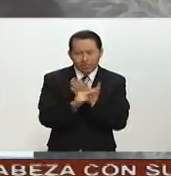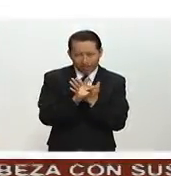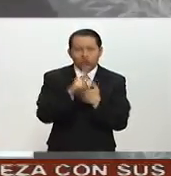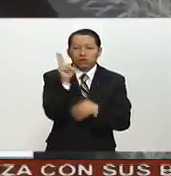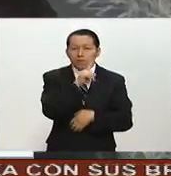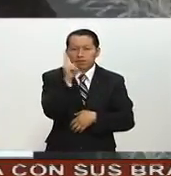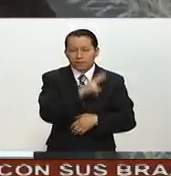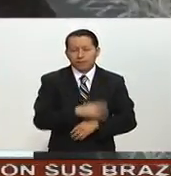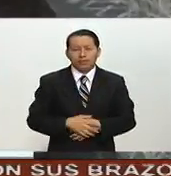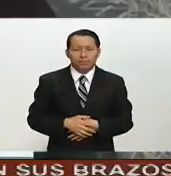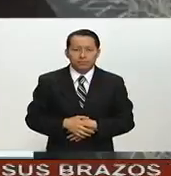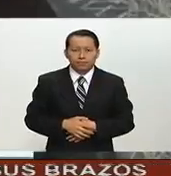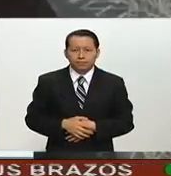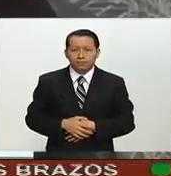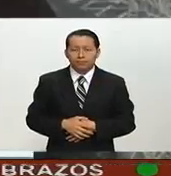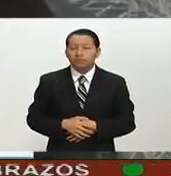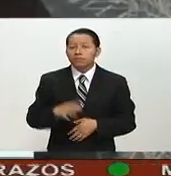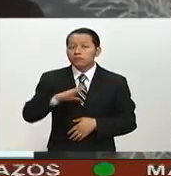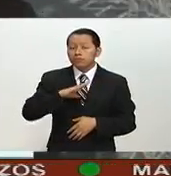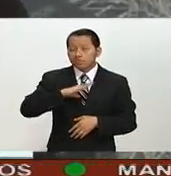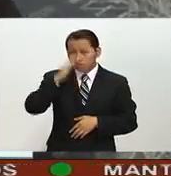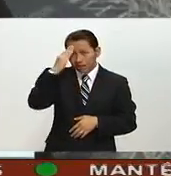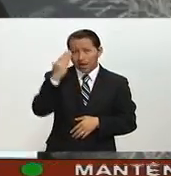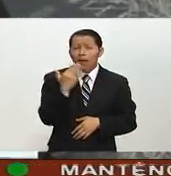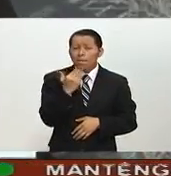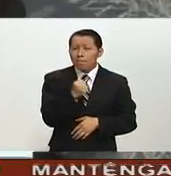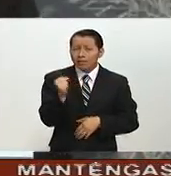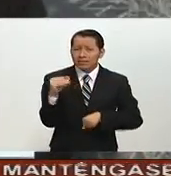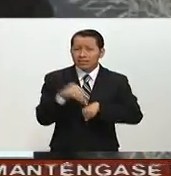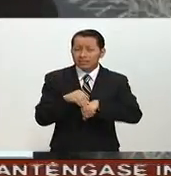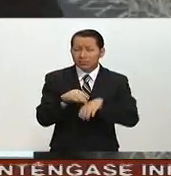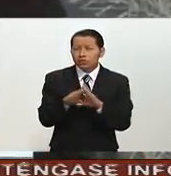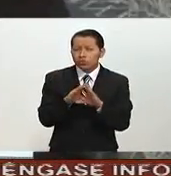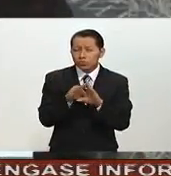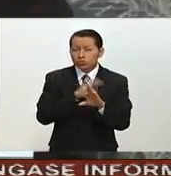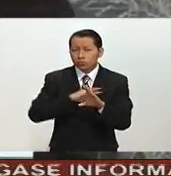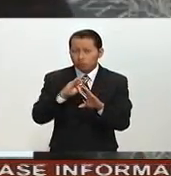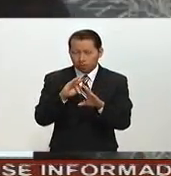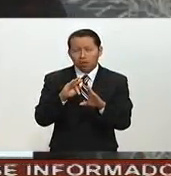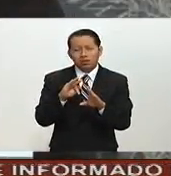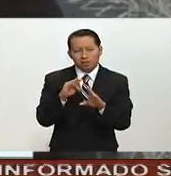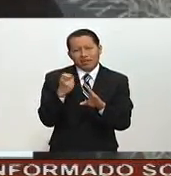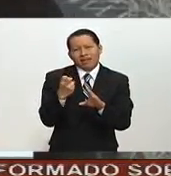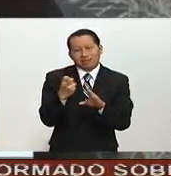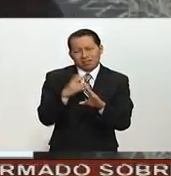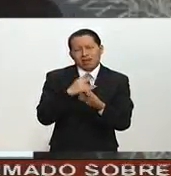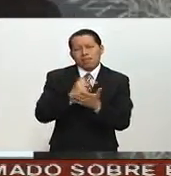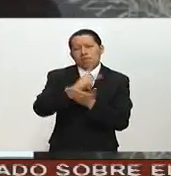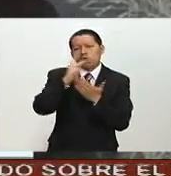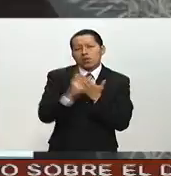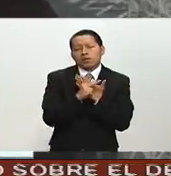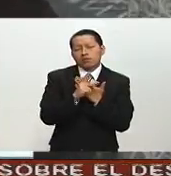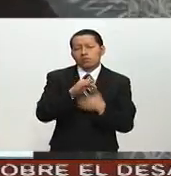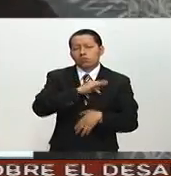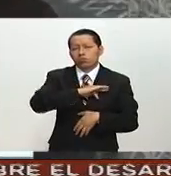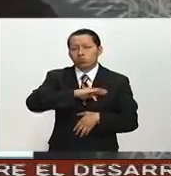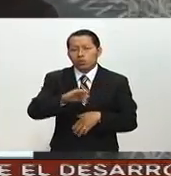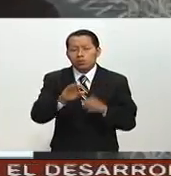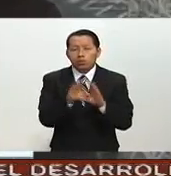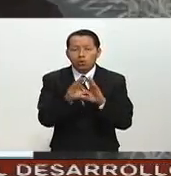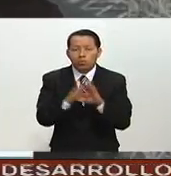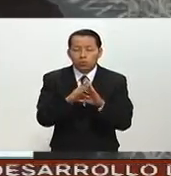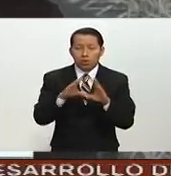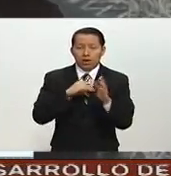eólicos. La capacidad adicional que se incorporará con estos proyectos representa